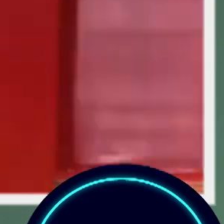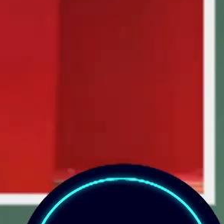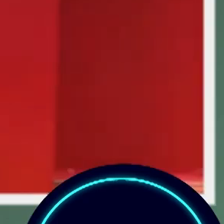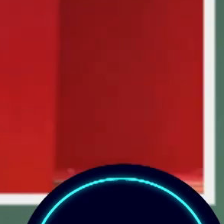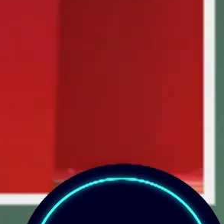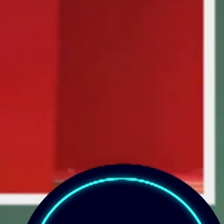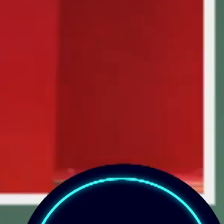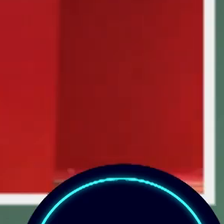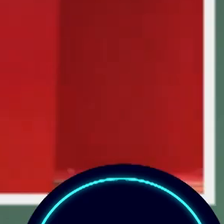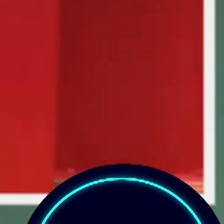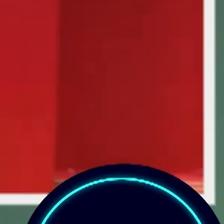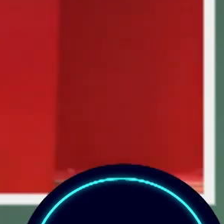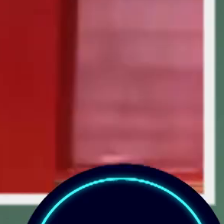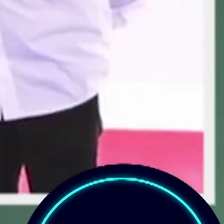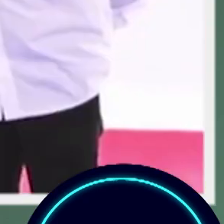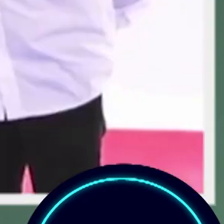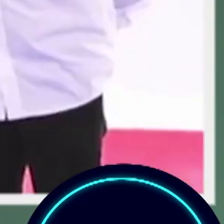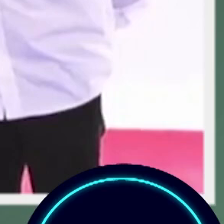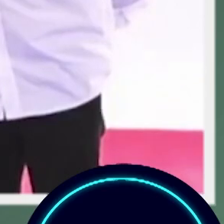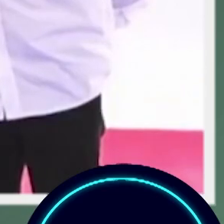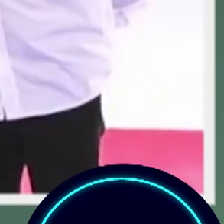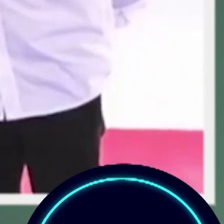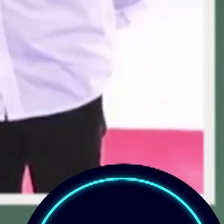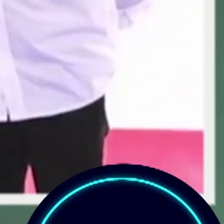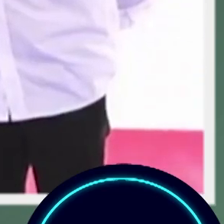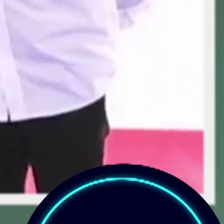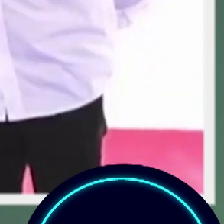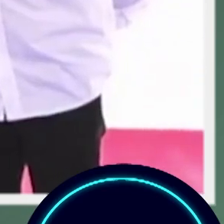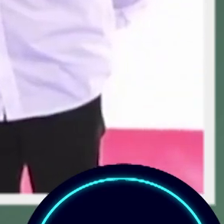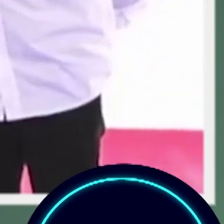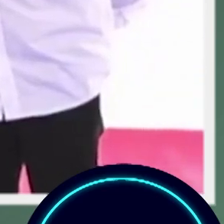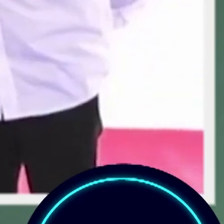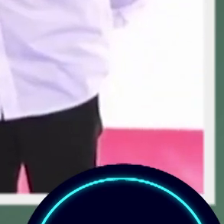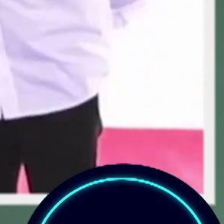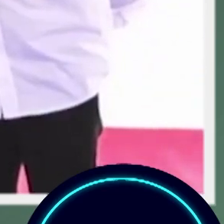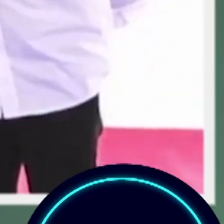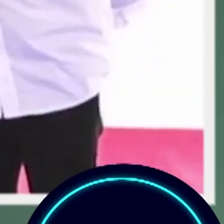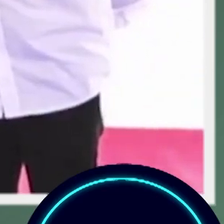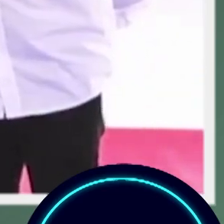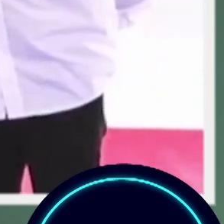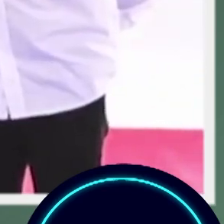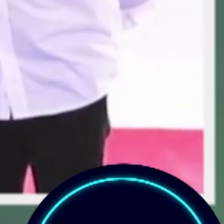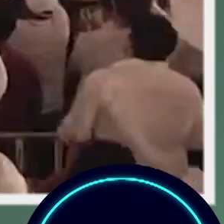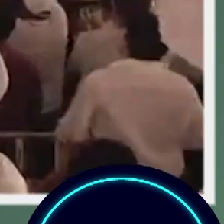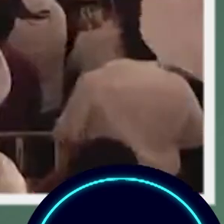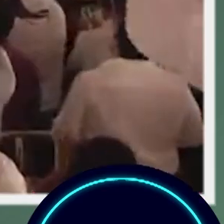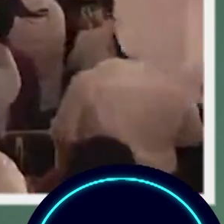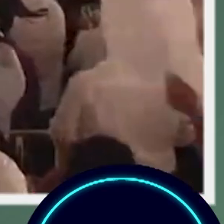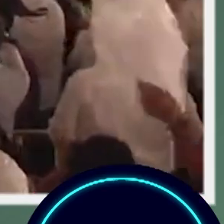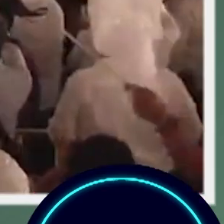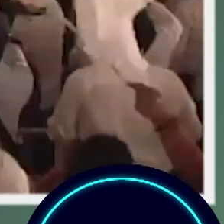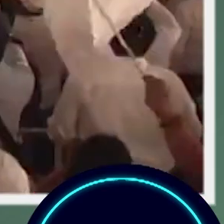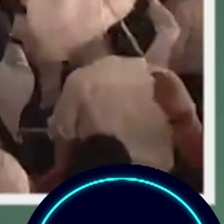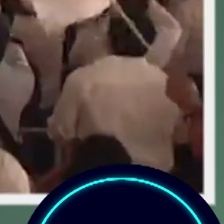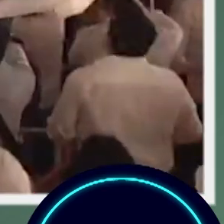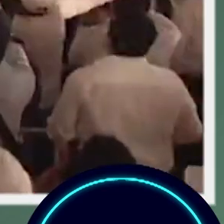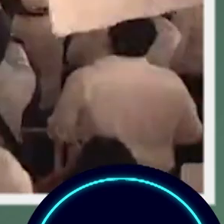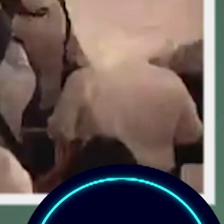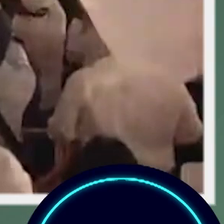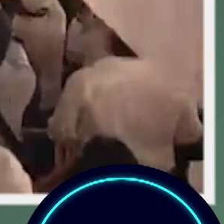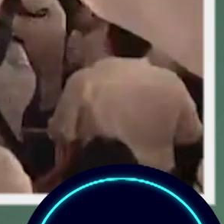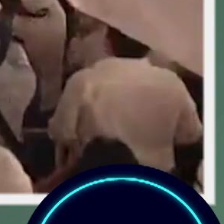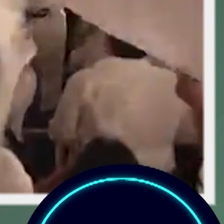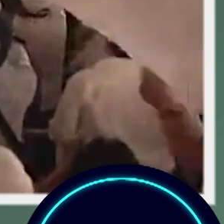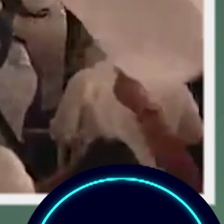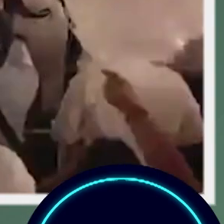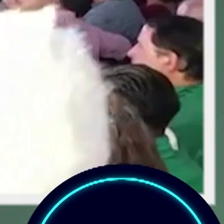Además, Alejandra del Moral es una candidata que no ha aprendido, de tal forma que, por ejemplo, en las últimas horas hemos tenido filtración de